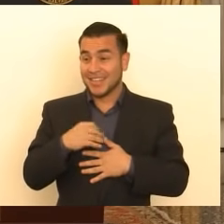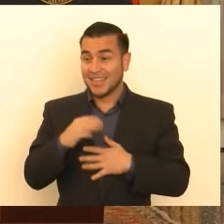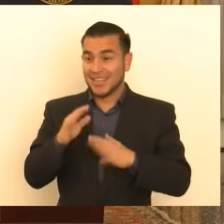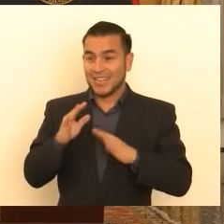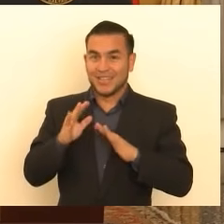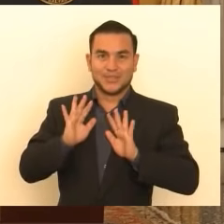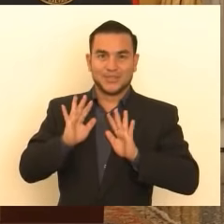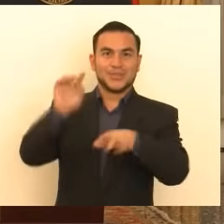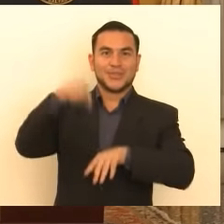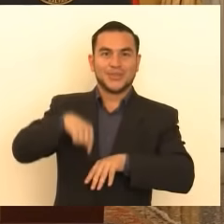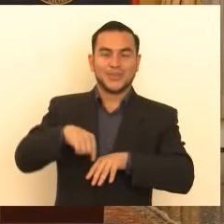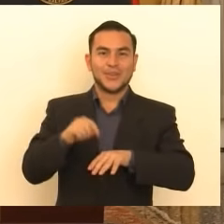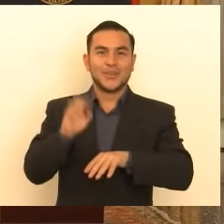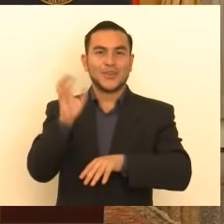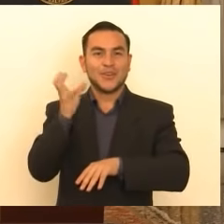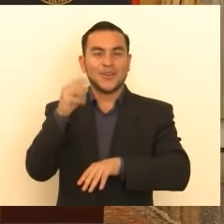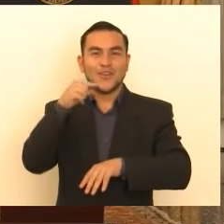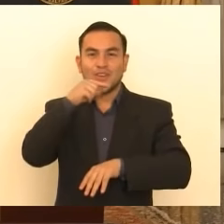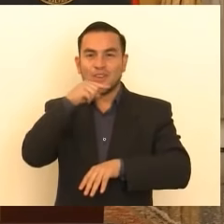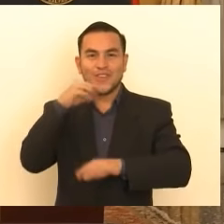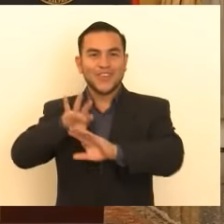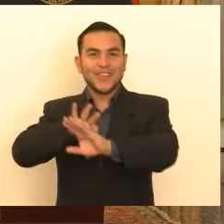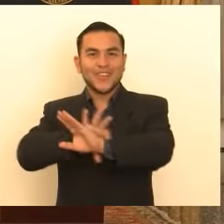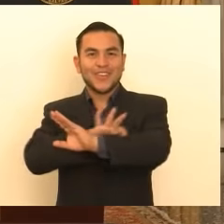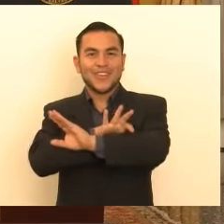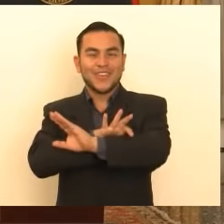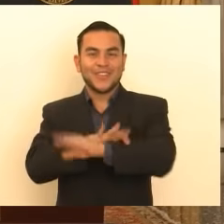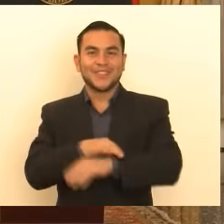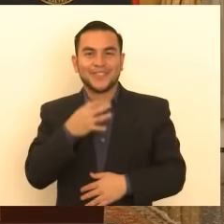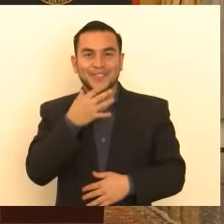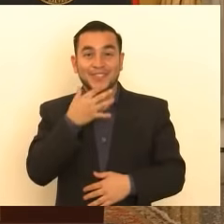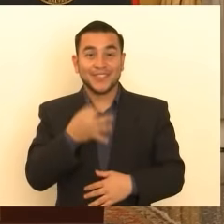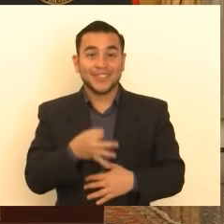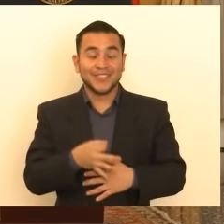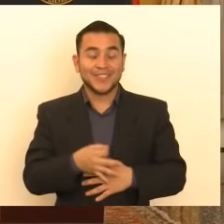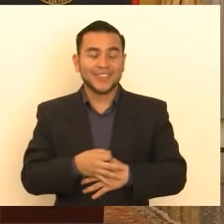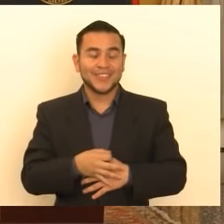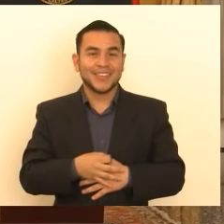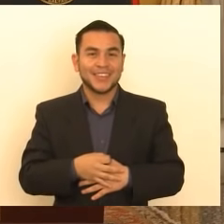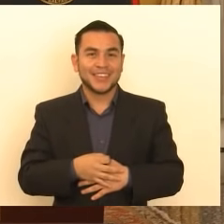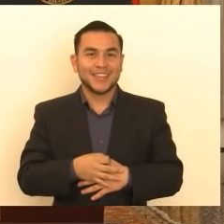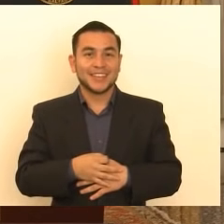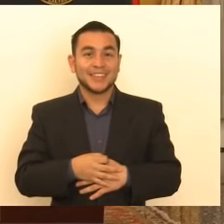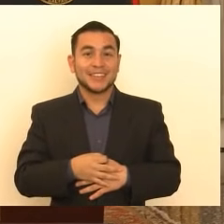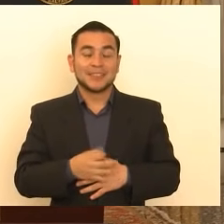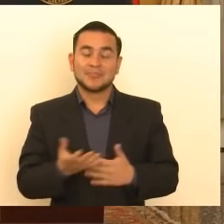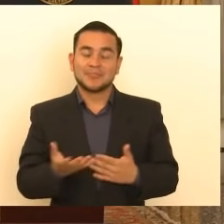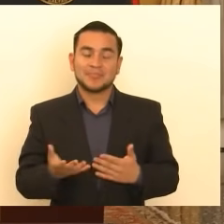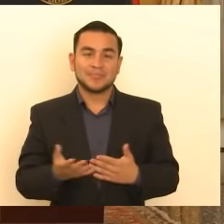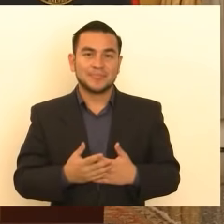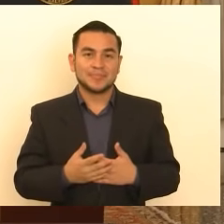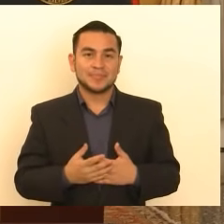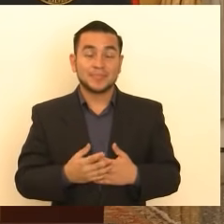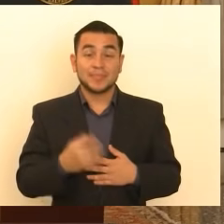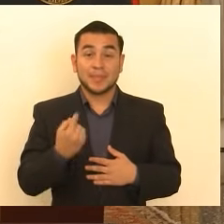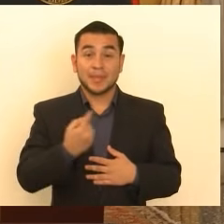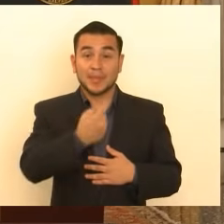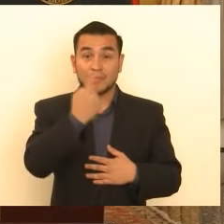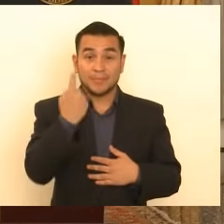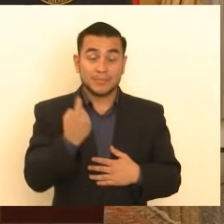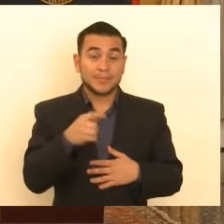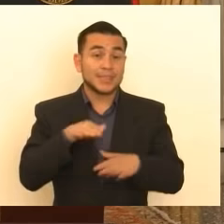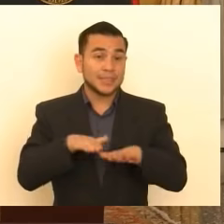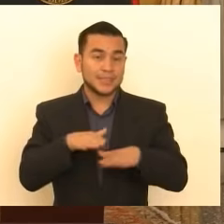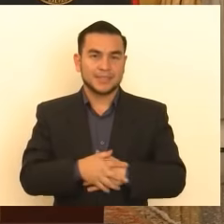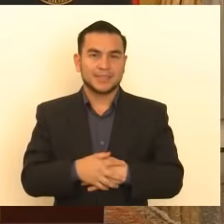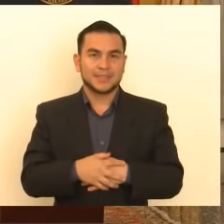It's a coincidence. Bueno, las preguntas, gracias.